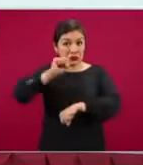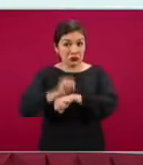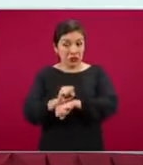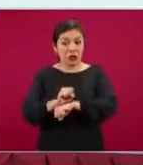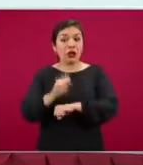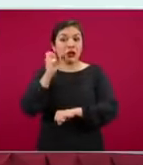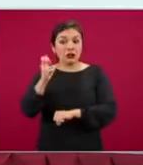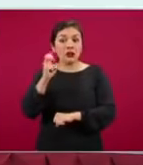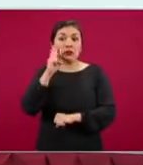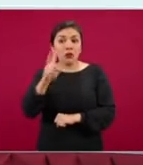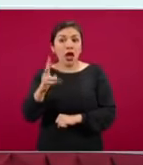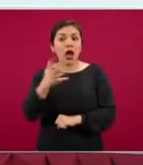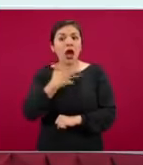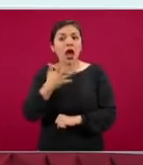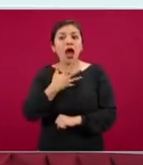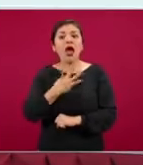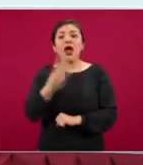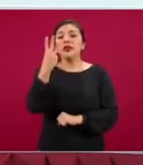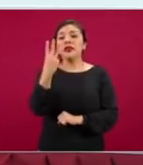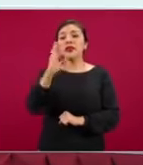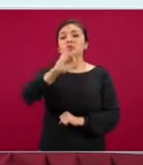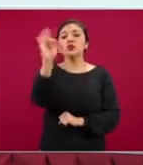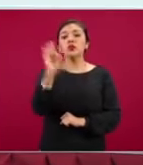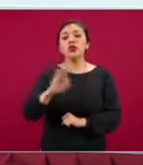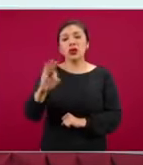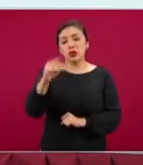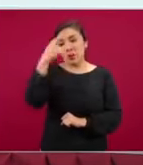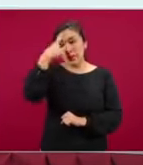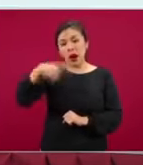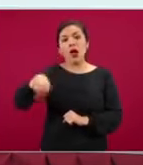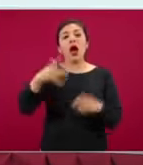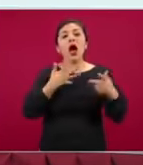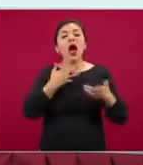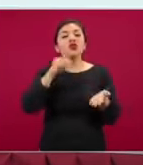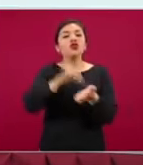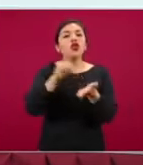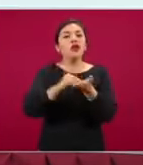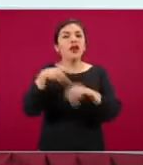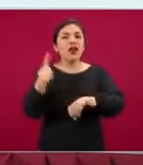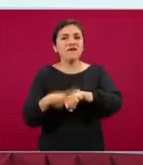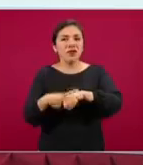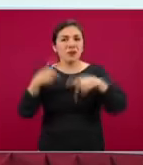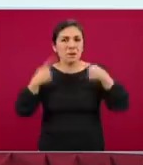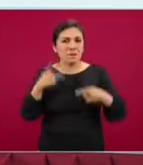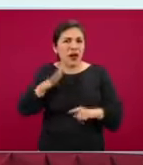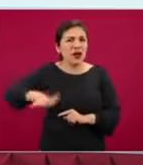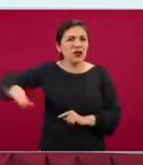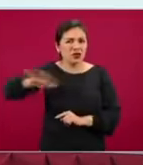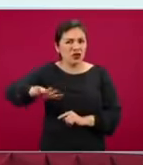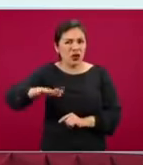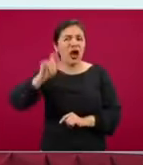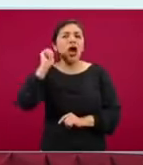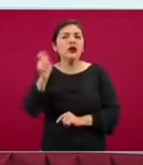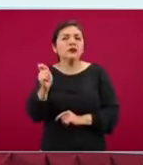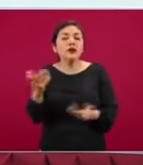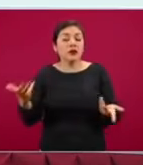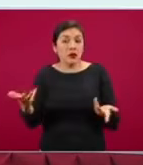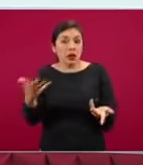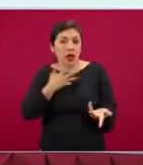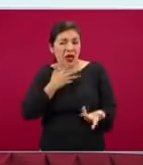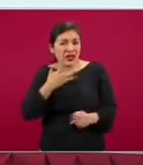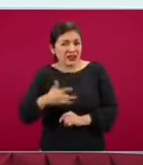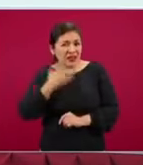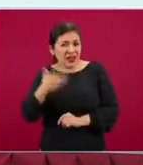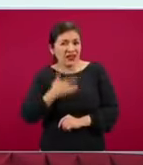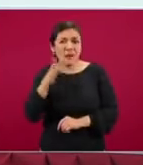tuvimos durante toda ella el 3% de casos activos, es decir, la proporción de personas que iniciaron